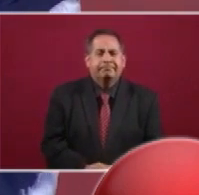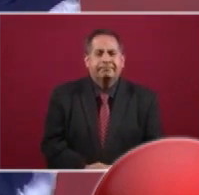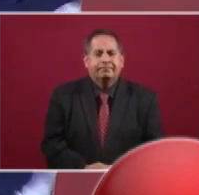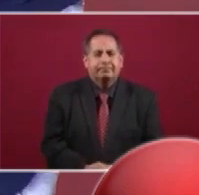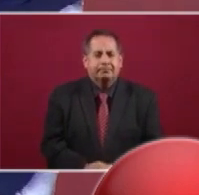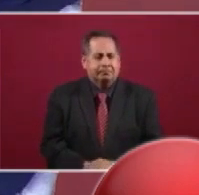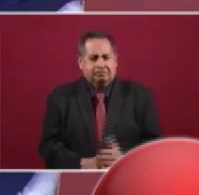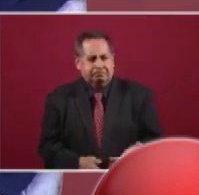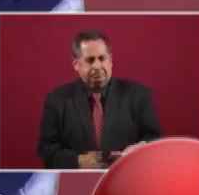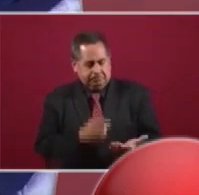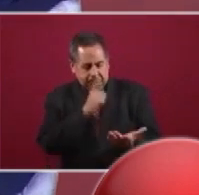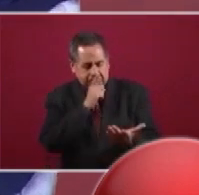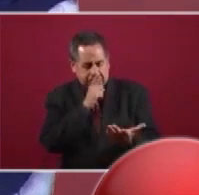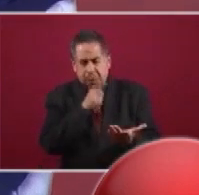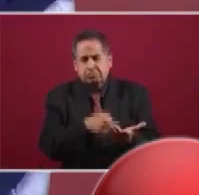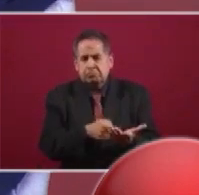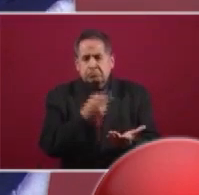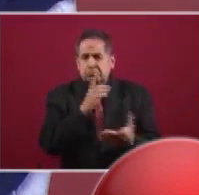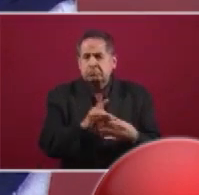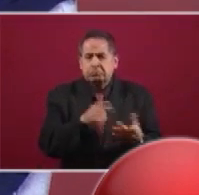y no se dijo nada.